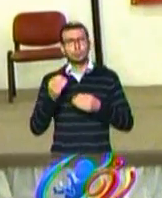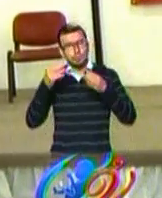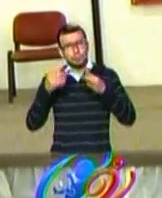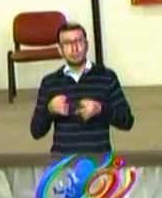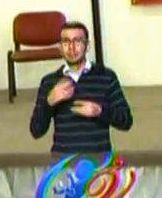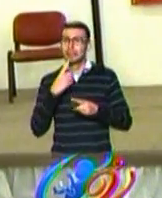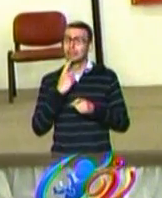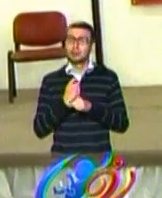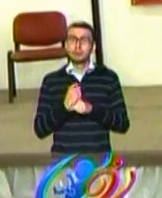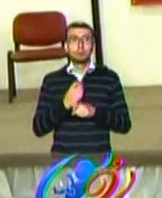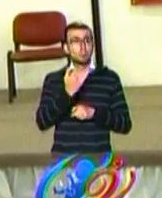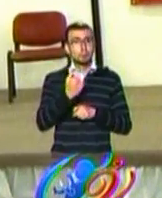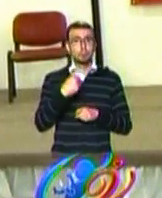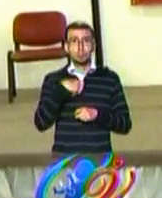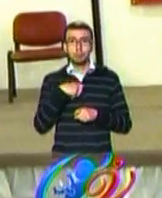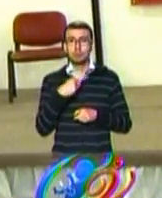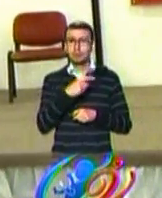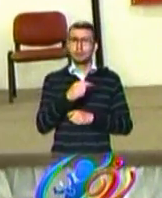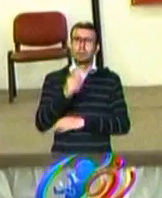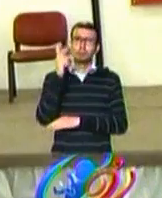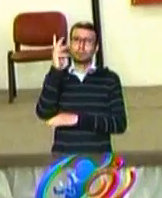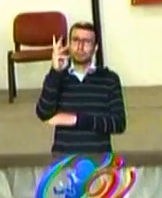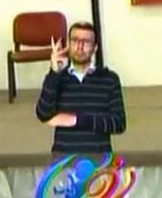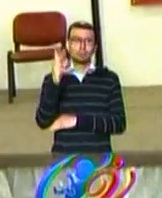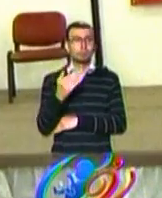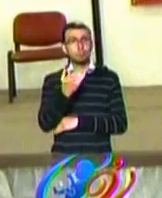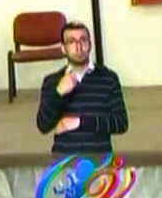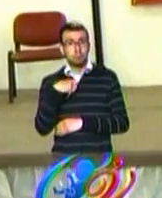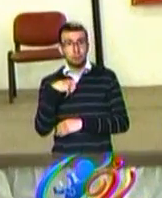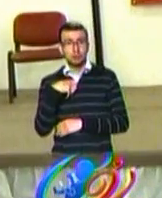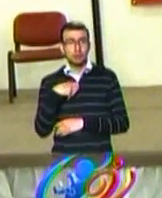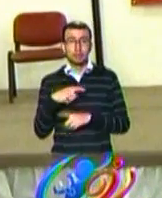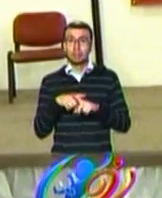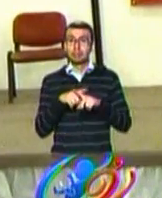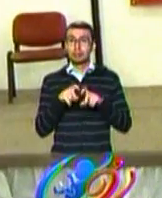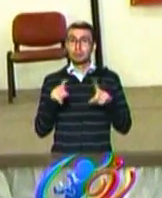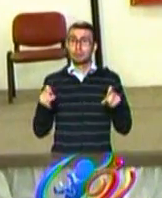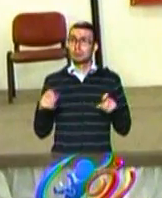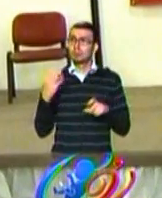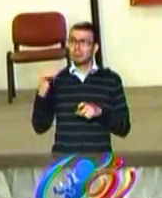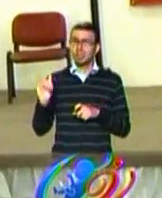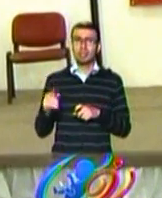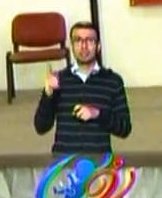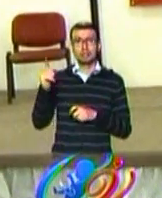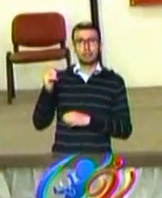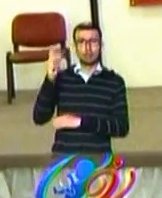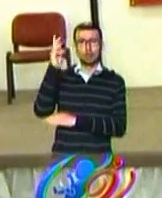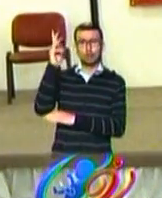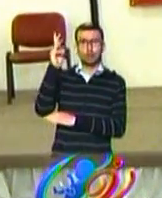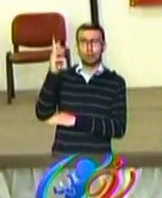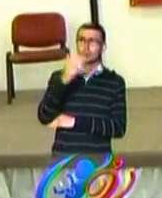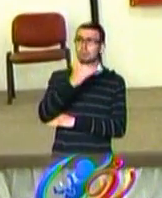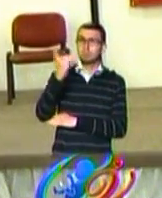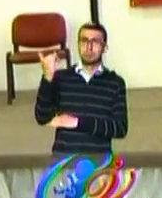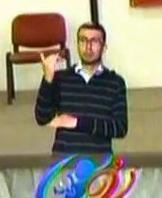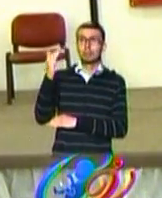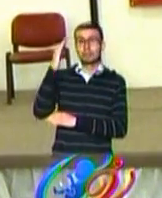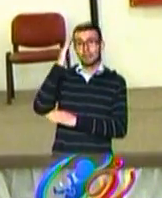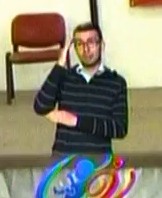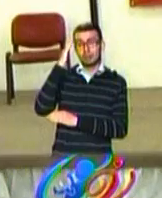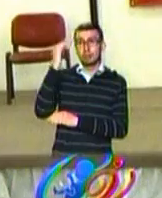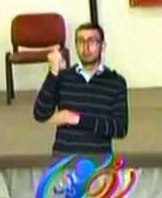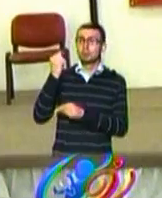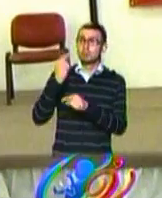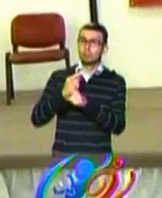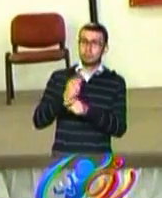en la conferencia, porque ya muchos de los conferencistas han hablado del tema de la nutrición y sé que es un tema que encuentran